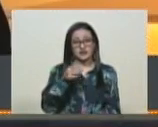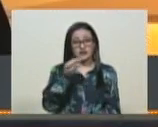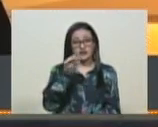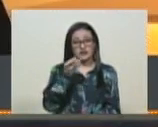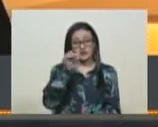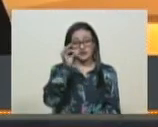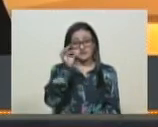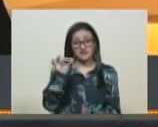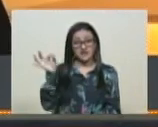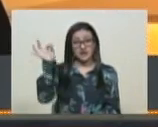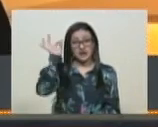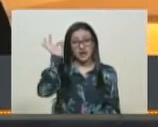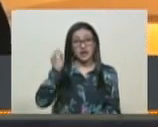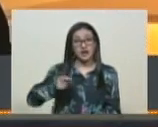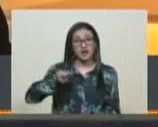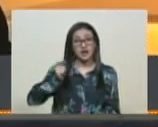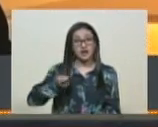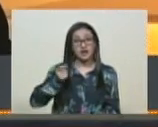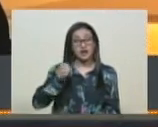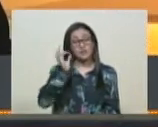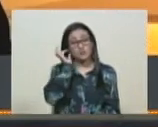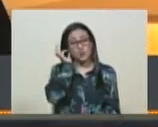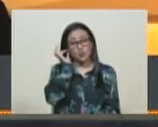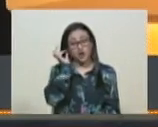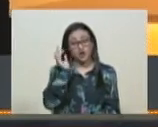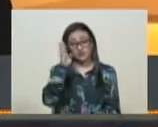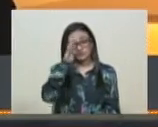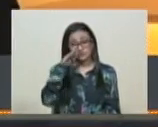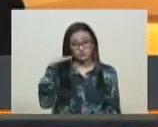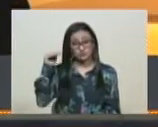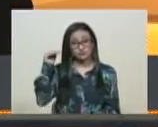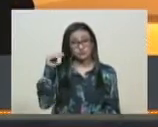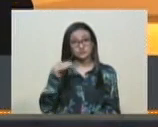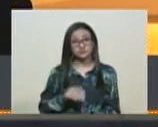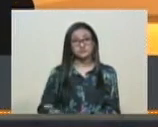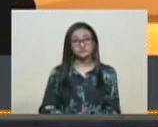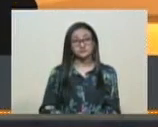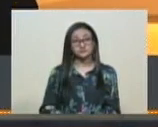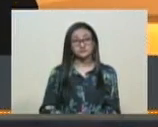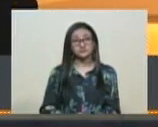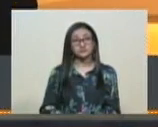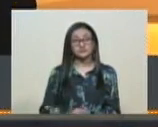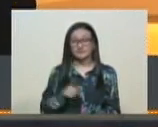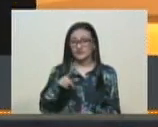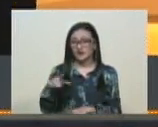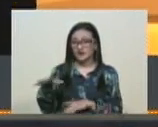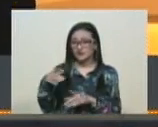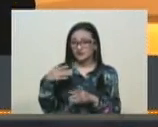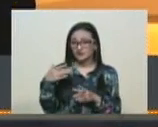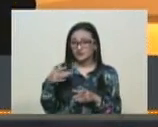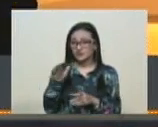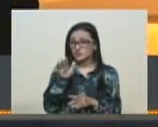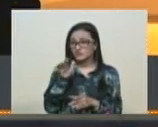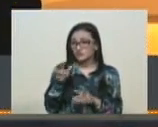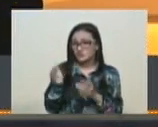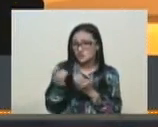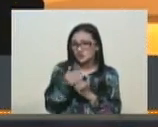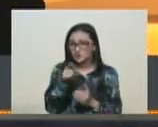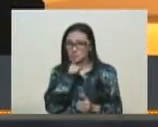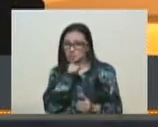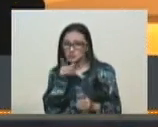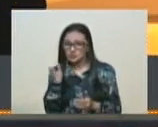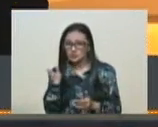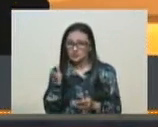República estaba en conjunción con actores imperiales para, a través de